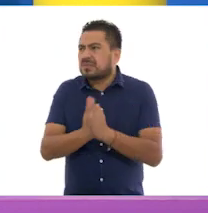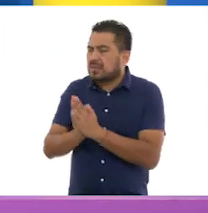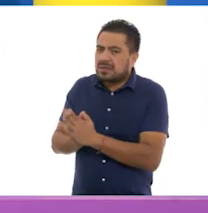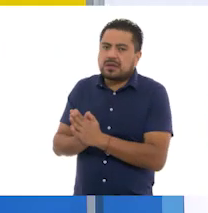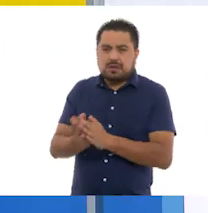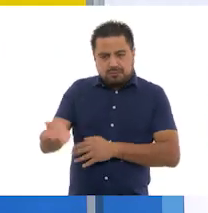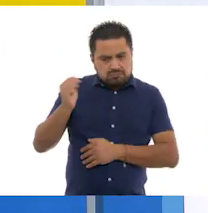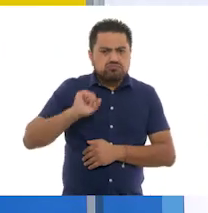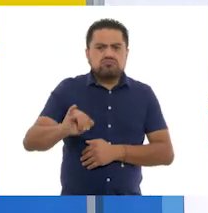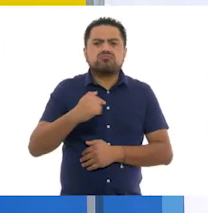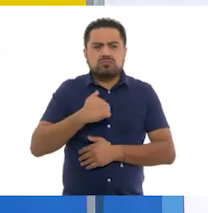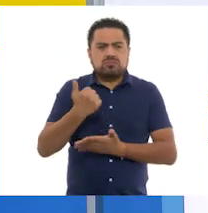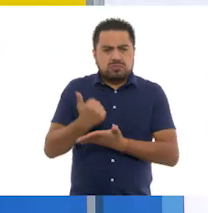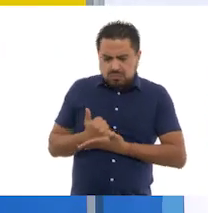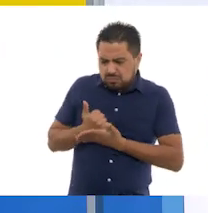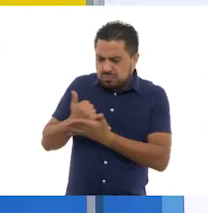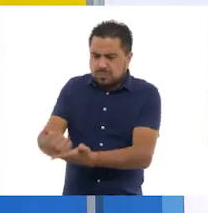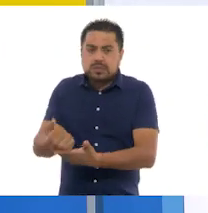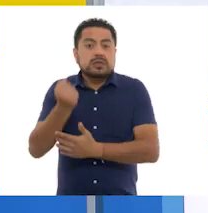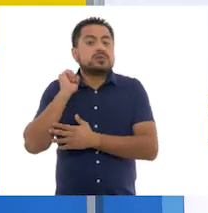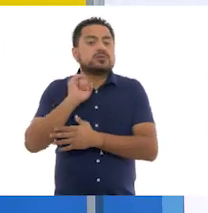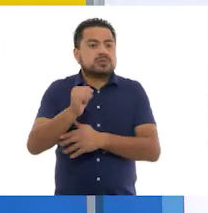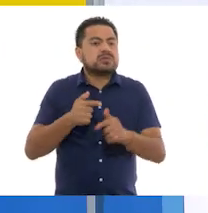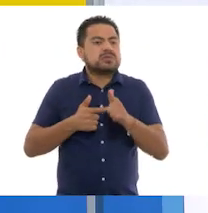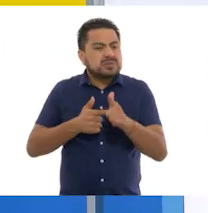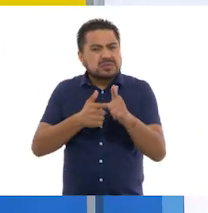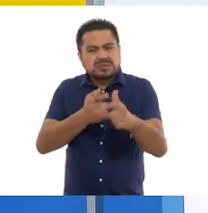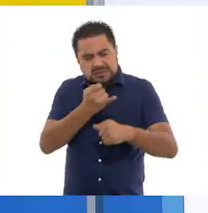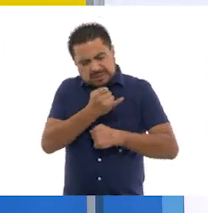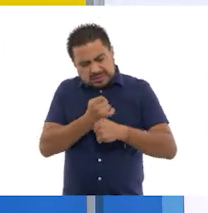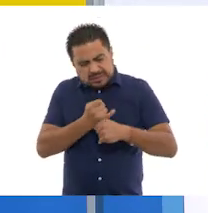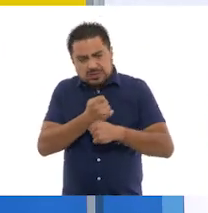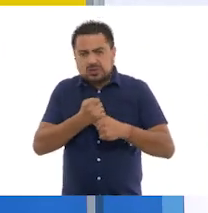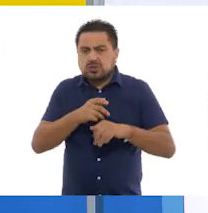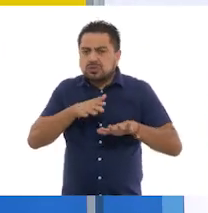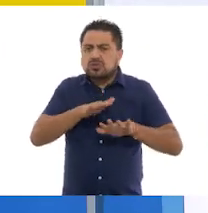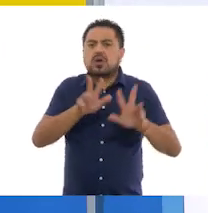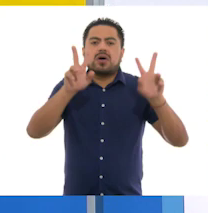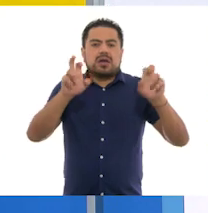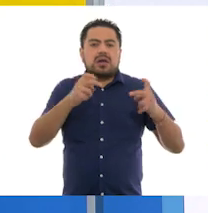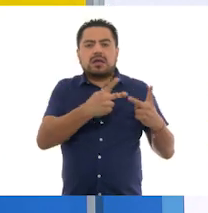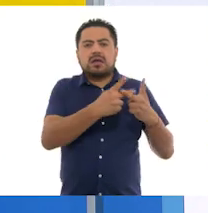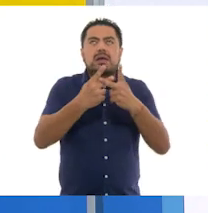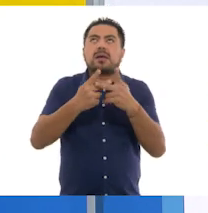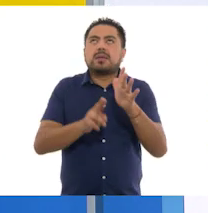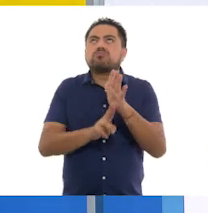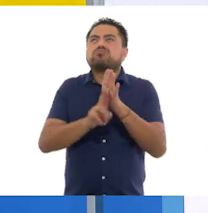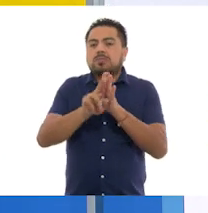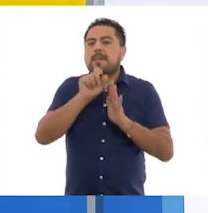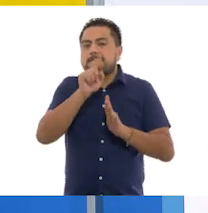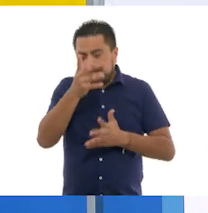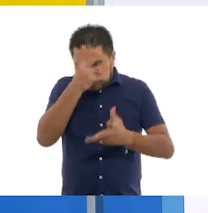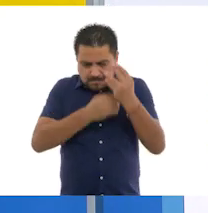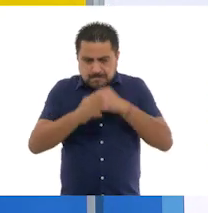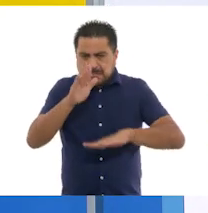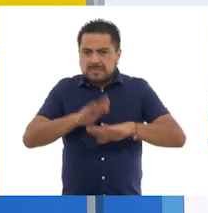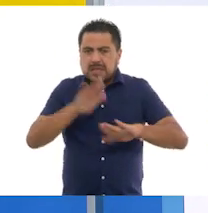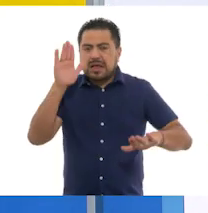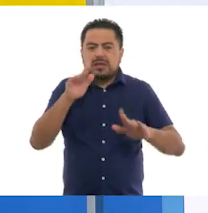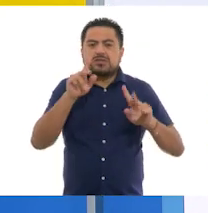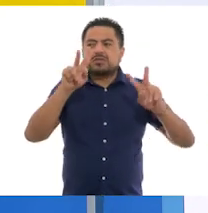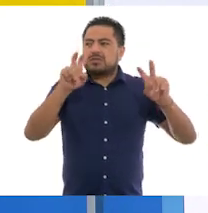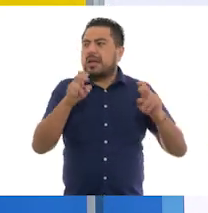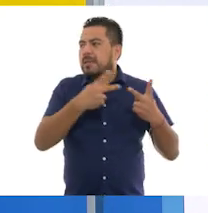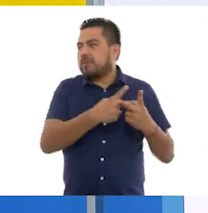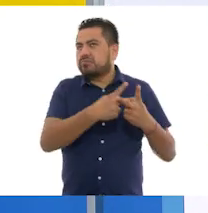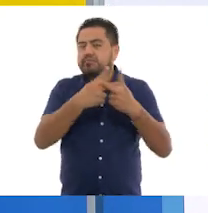Por supuesto que te vamos a ayudar, Raulito. Y vamos a seguir investigando sobre el espacio exterior y también aprender más acerca de los